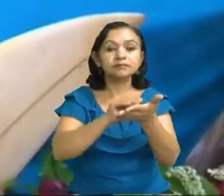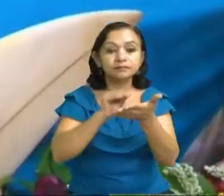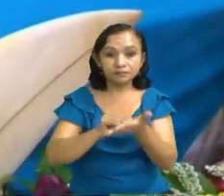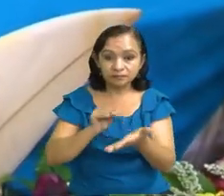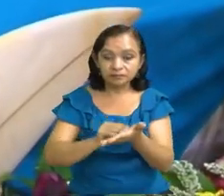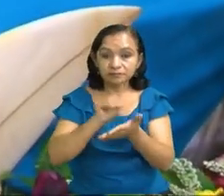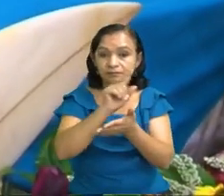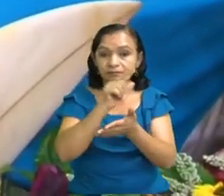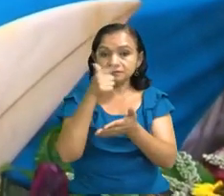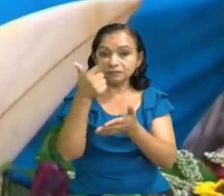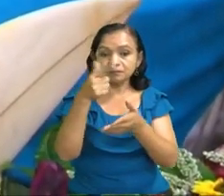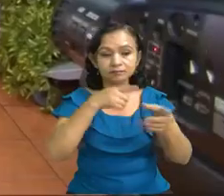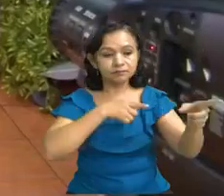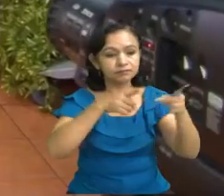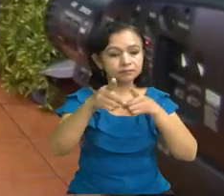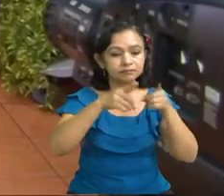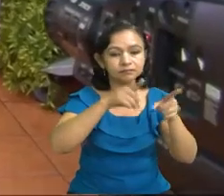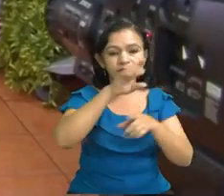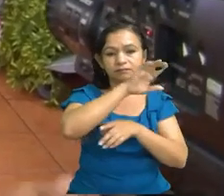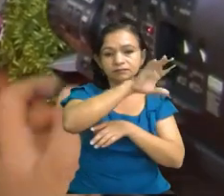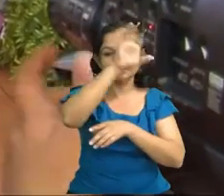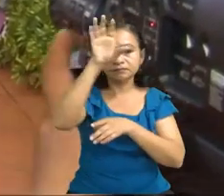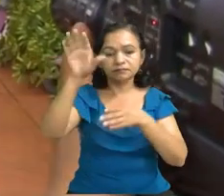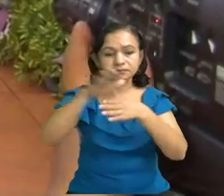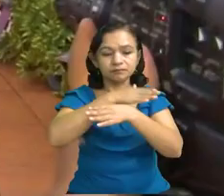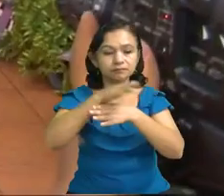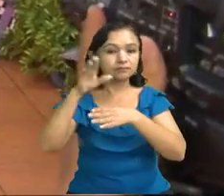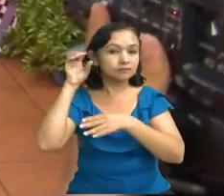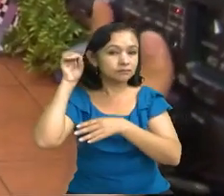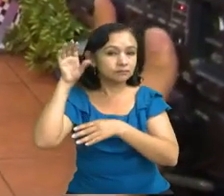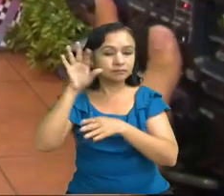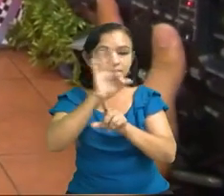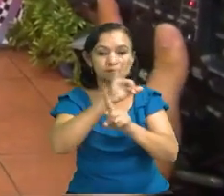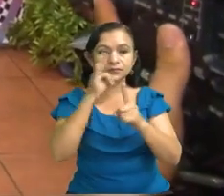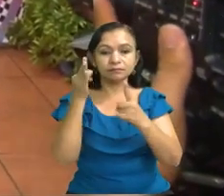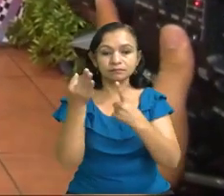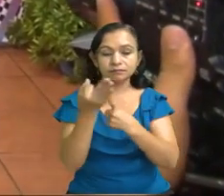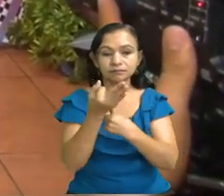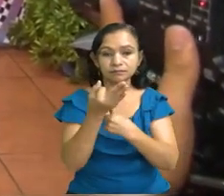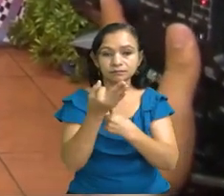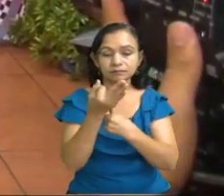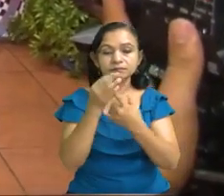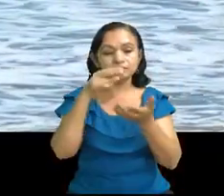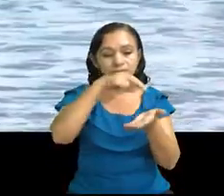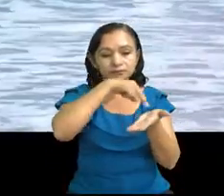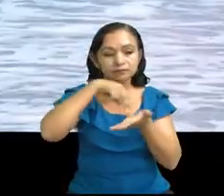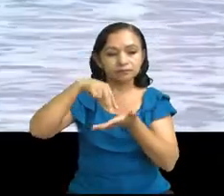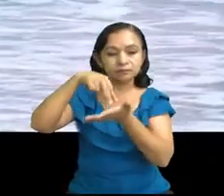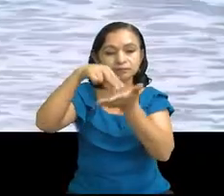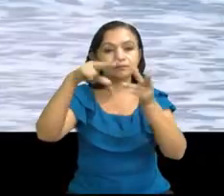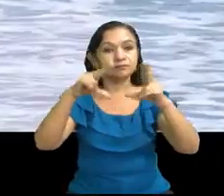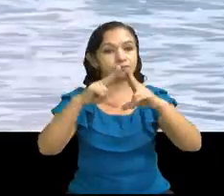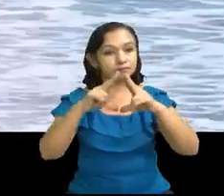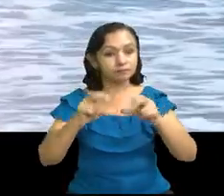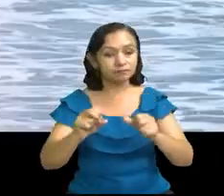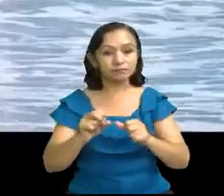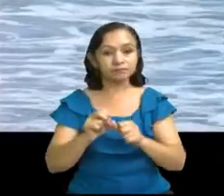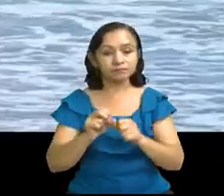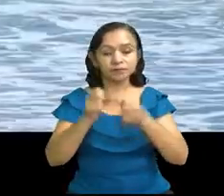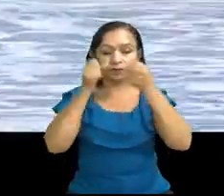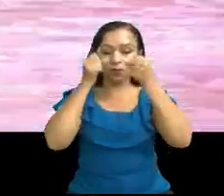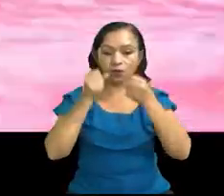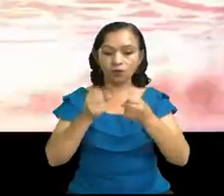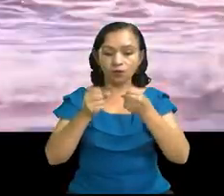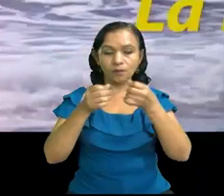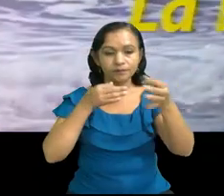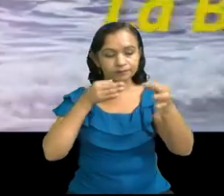las 17 delegaciones departamentales del INTUR y la Federación Nicaragüense de Surf. Con cámara de Wendell